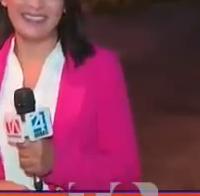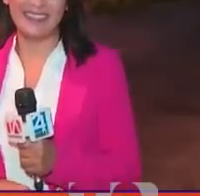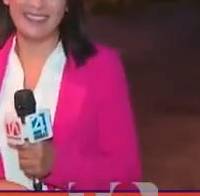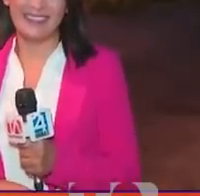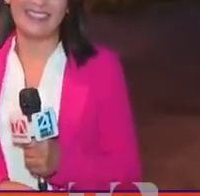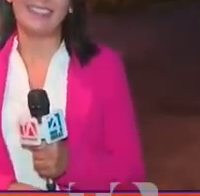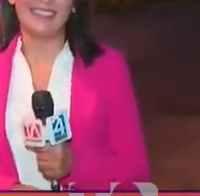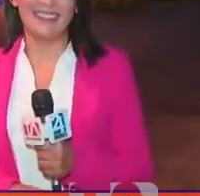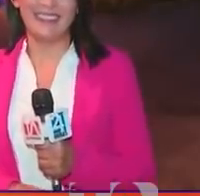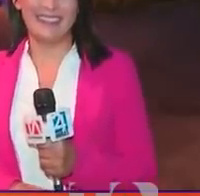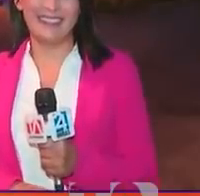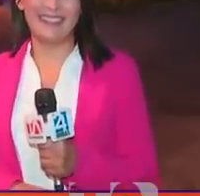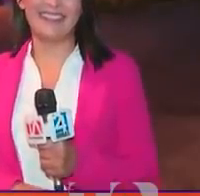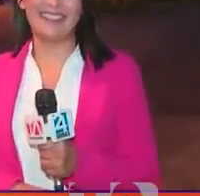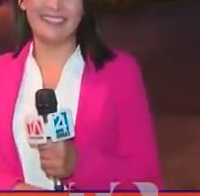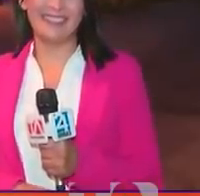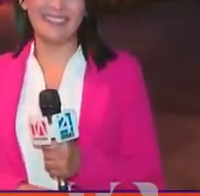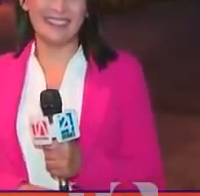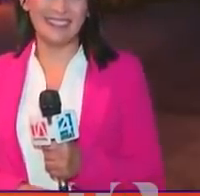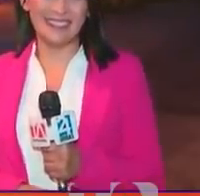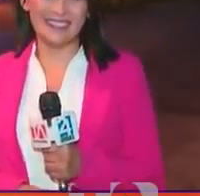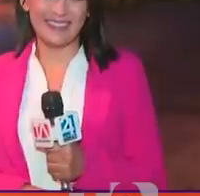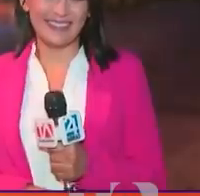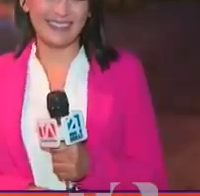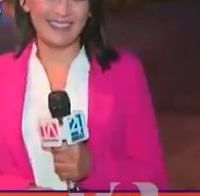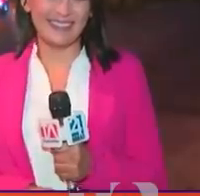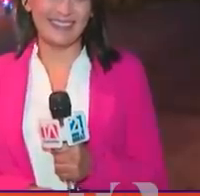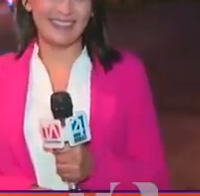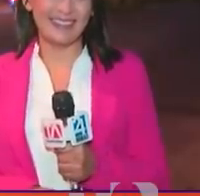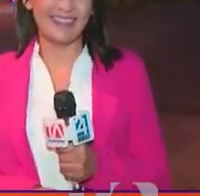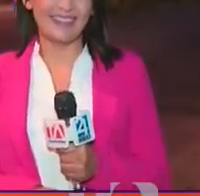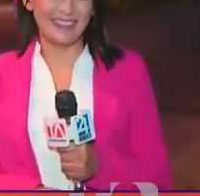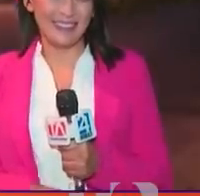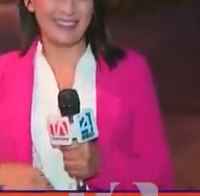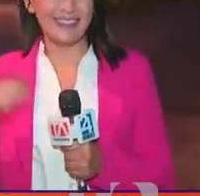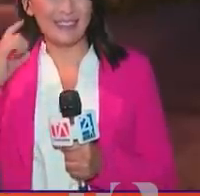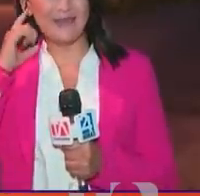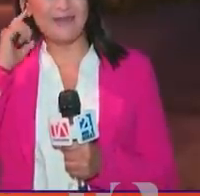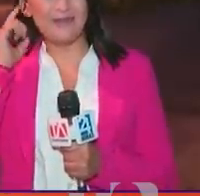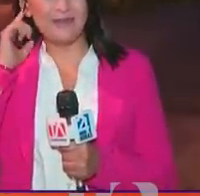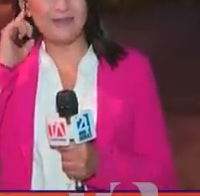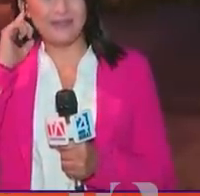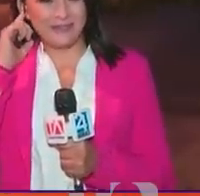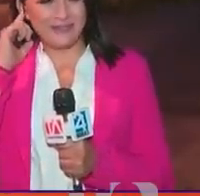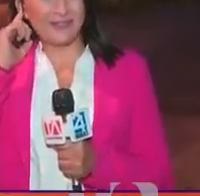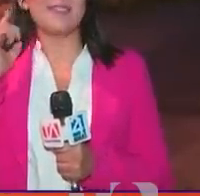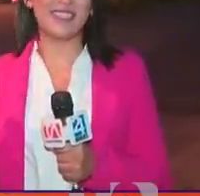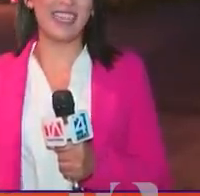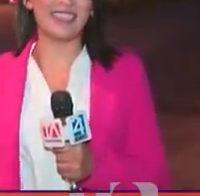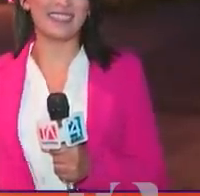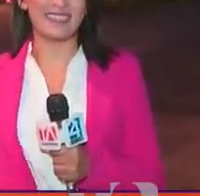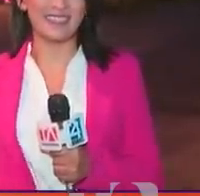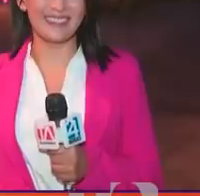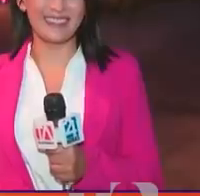18. A 18 ya, voy a decir 18 también. Por favor, así me ofende. Gracias, Fer. Más adelante estaremos contigo para conocer detalles de la información también